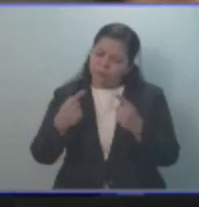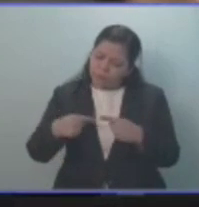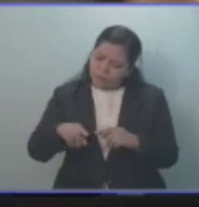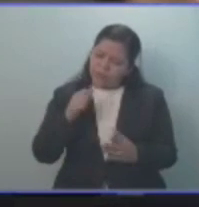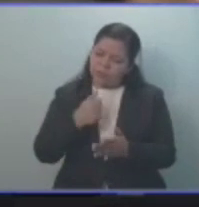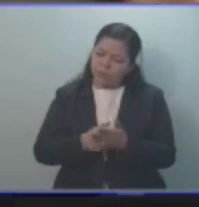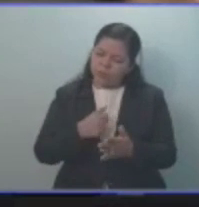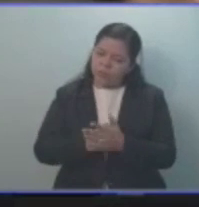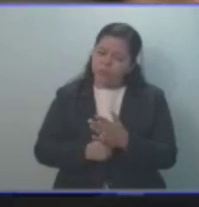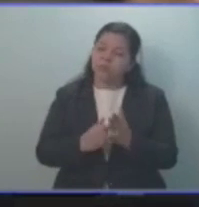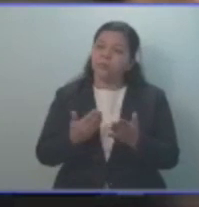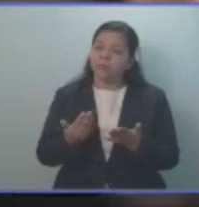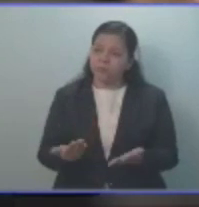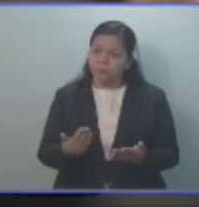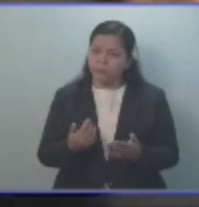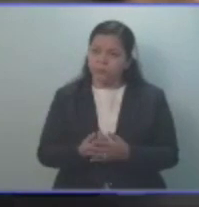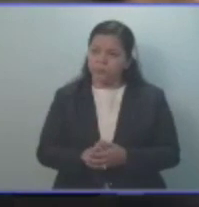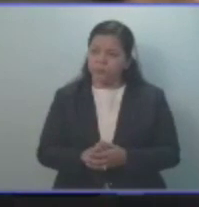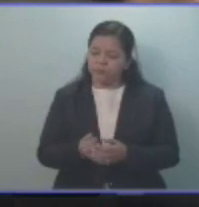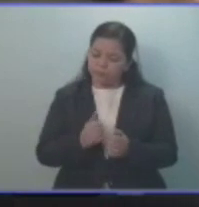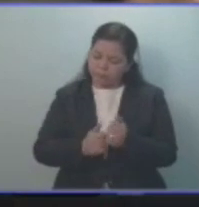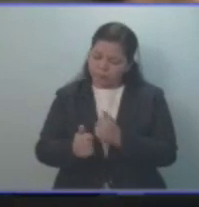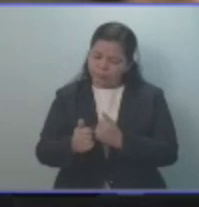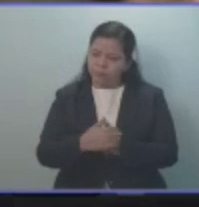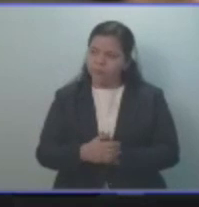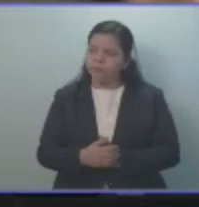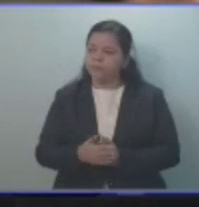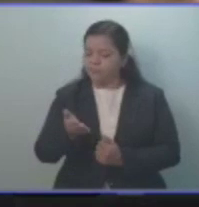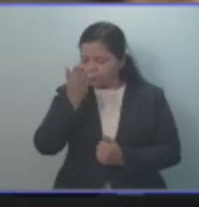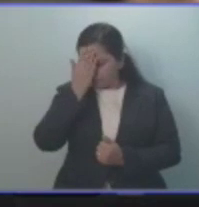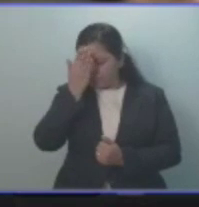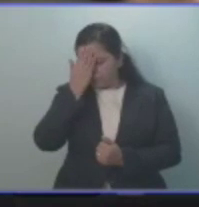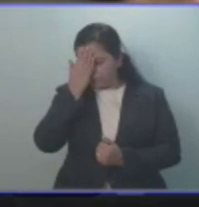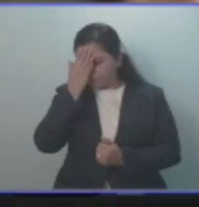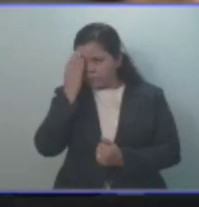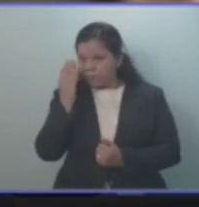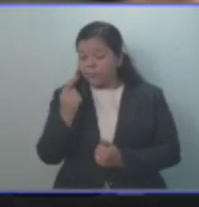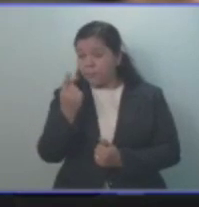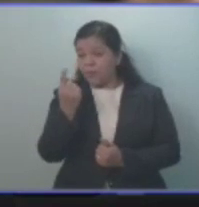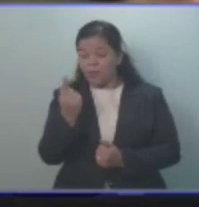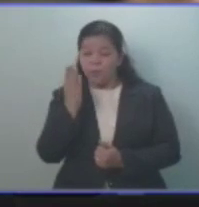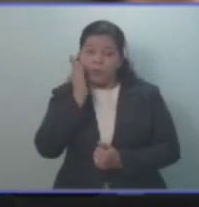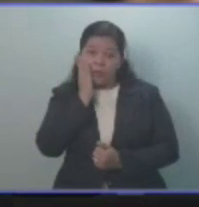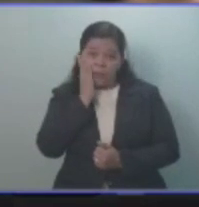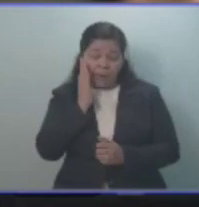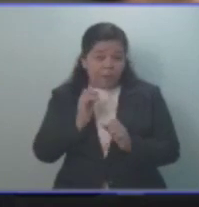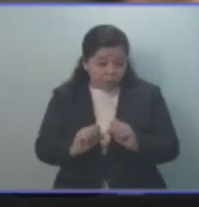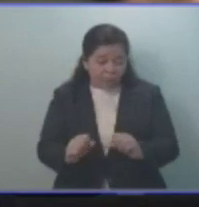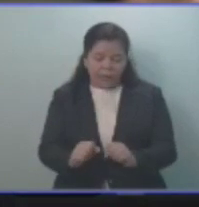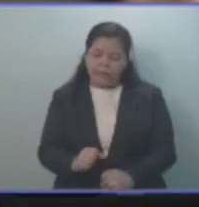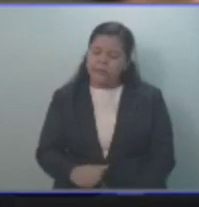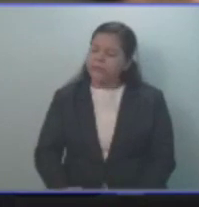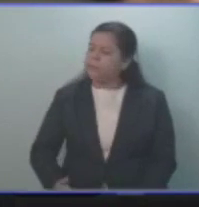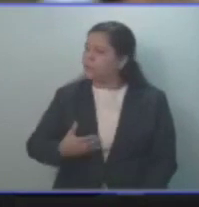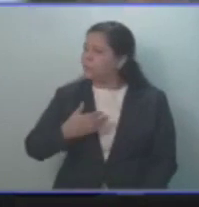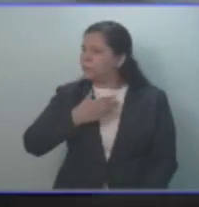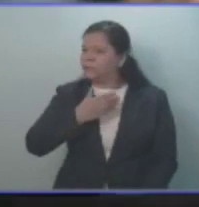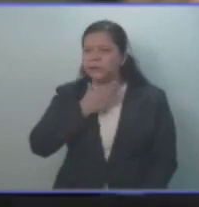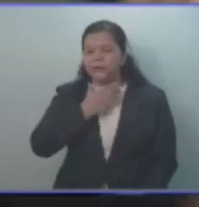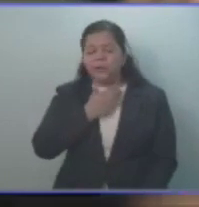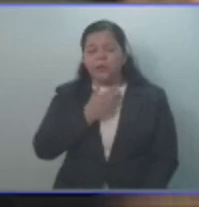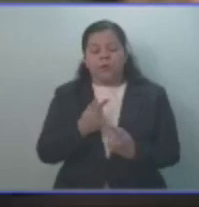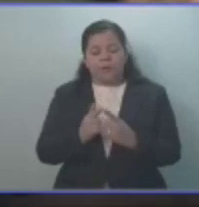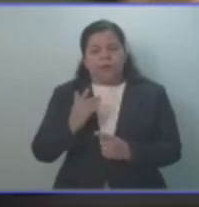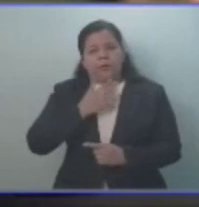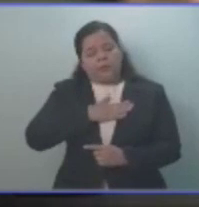luchando para poder salir adelante. Sabemos que la pérdida de una madre es bien difícil, así de que también